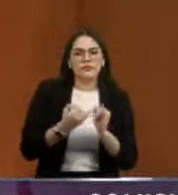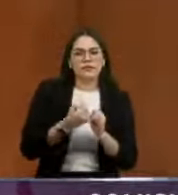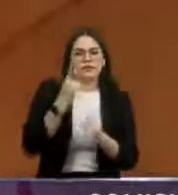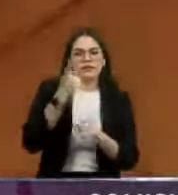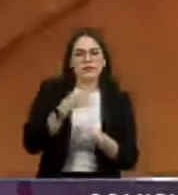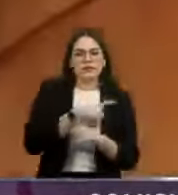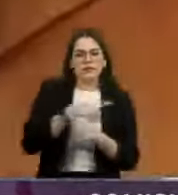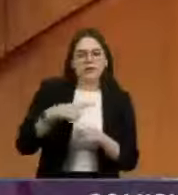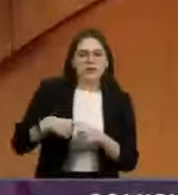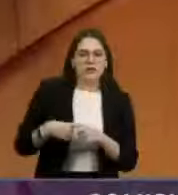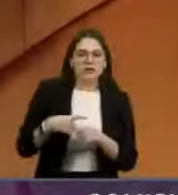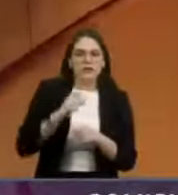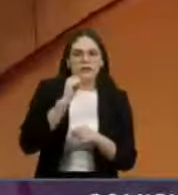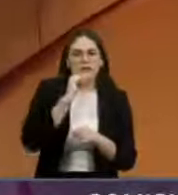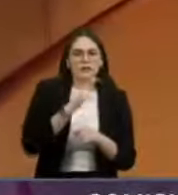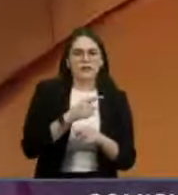tardado